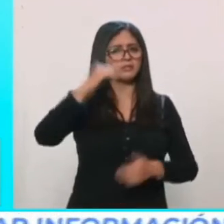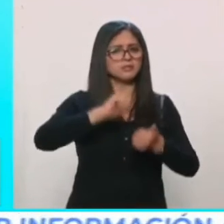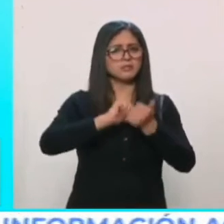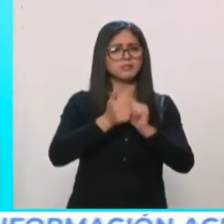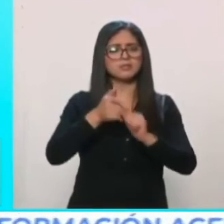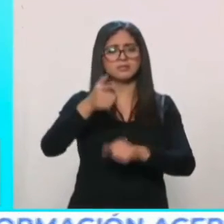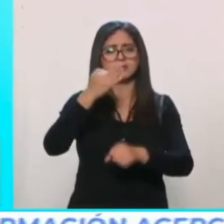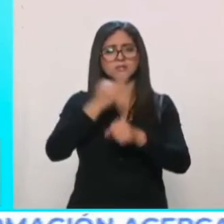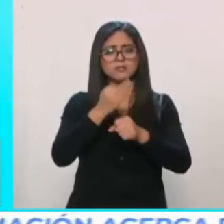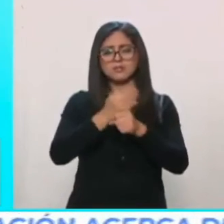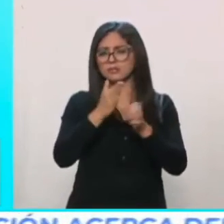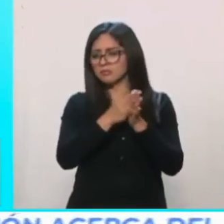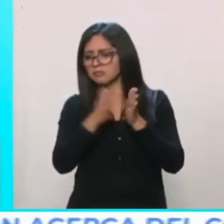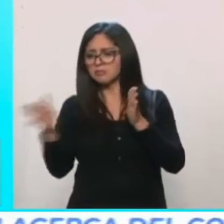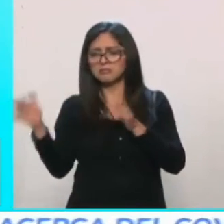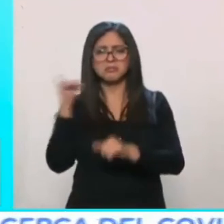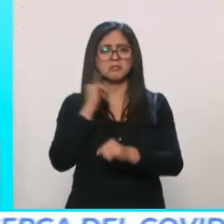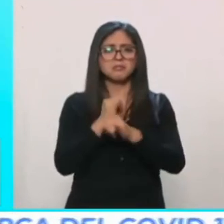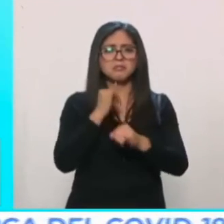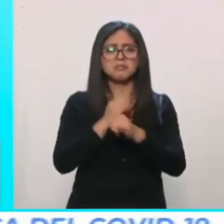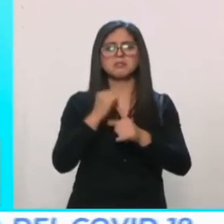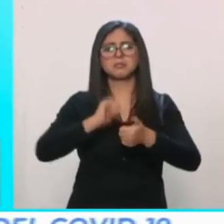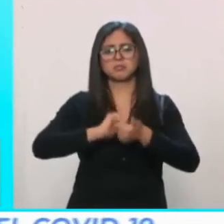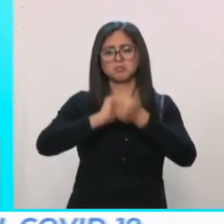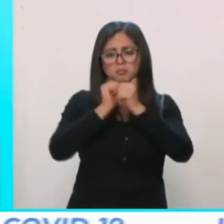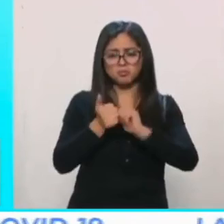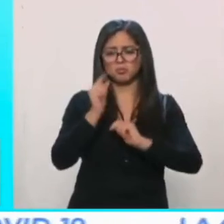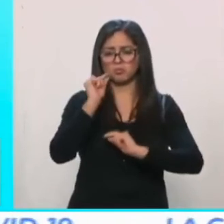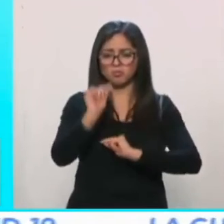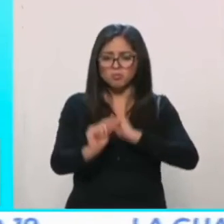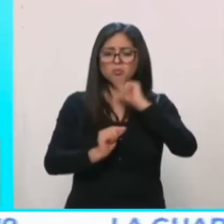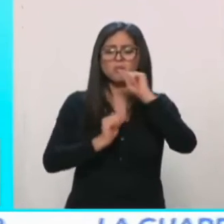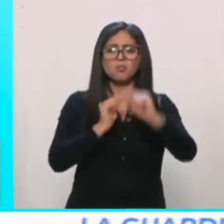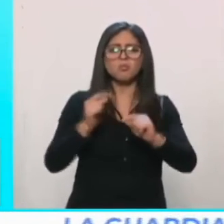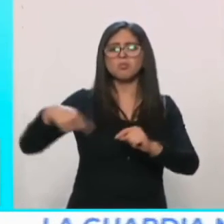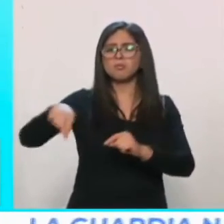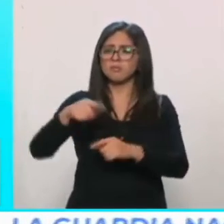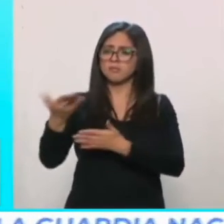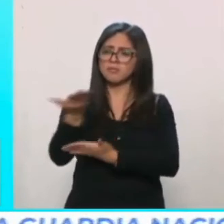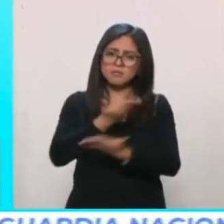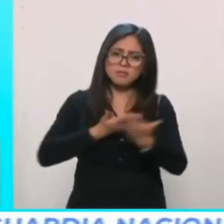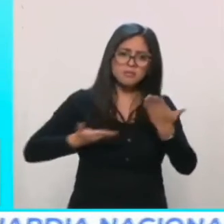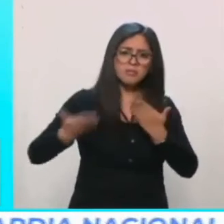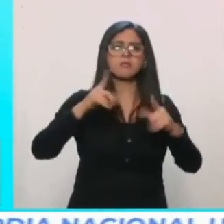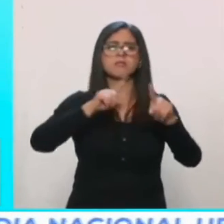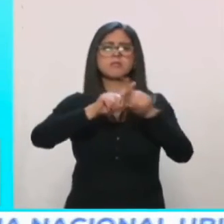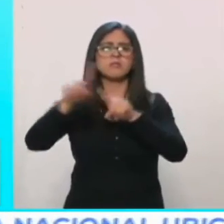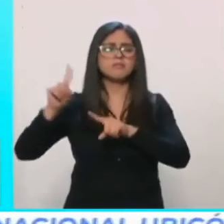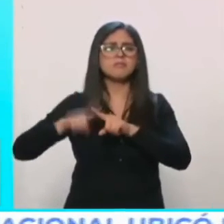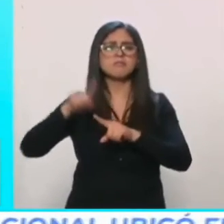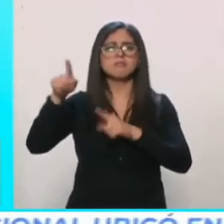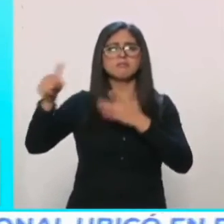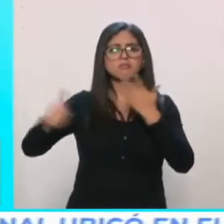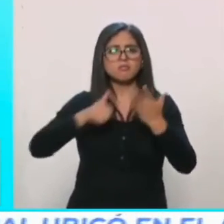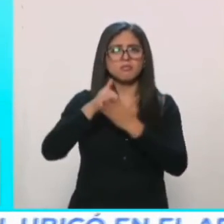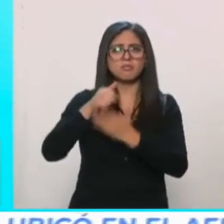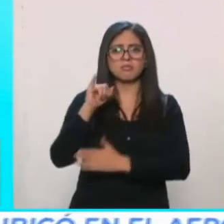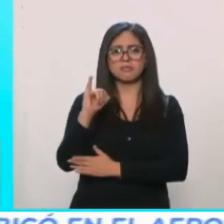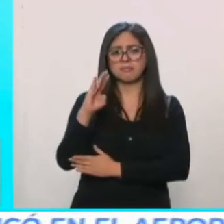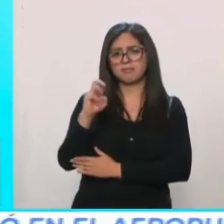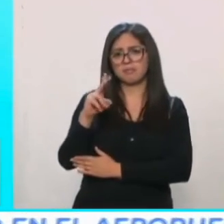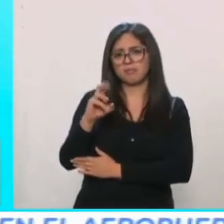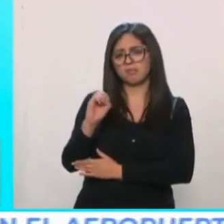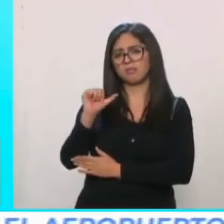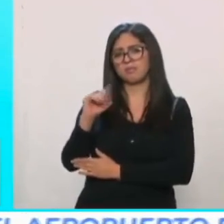al igual que Enrique, se convierta en un puente constante de interacción entre diferentes ciudades de